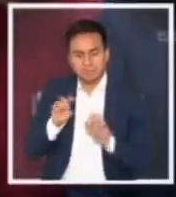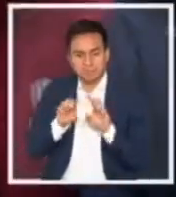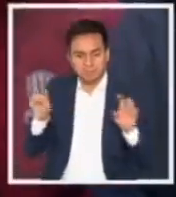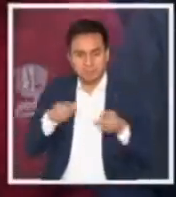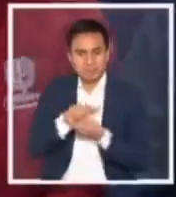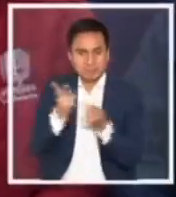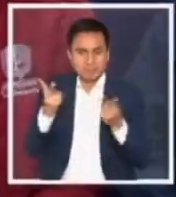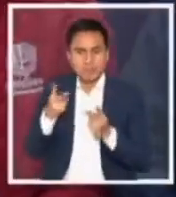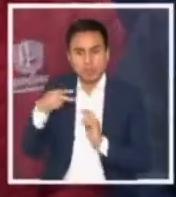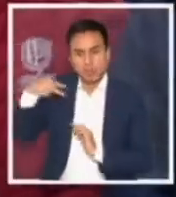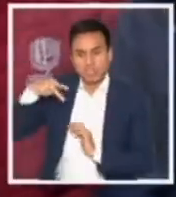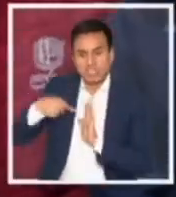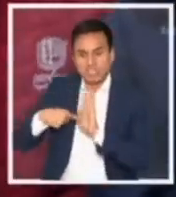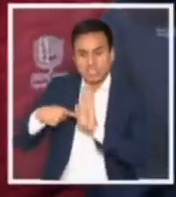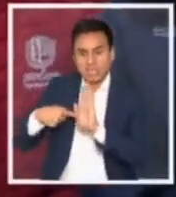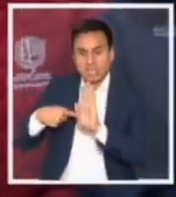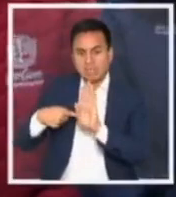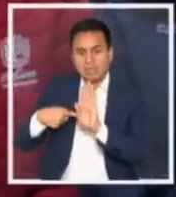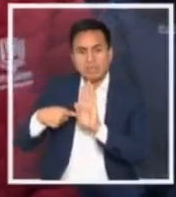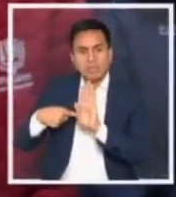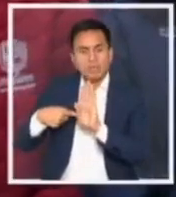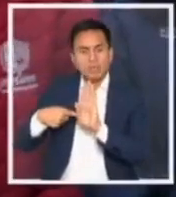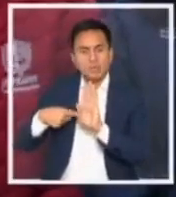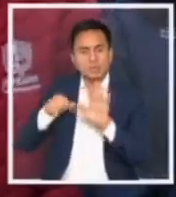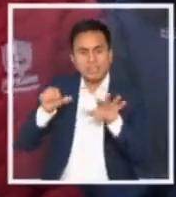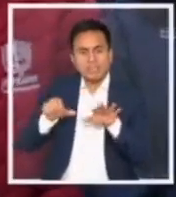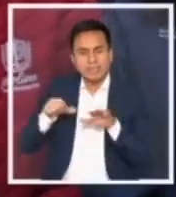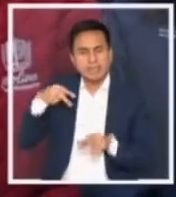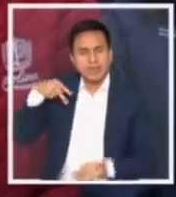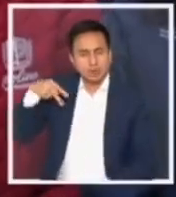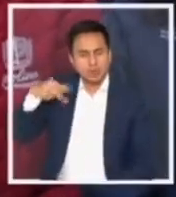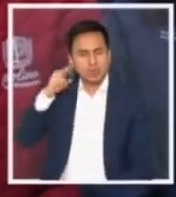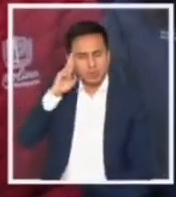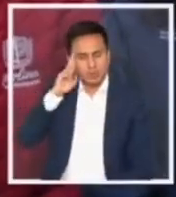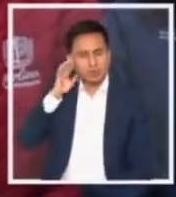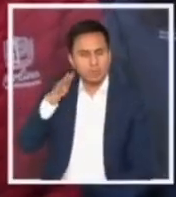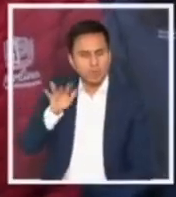noticia, si mal no recuerdo, el 16 de junio.